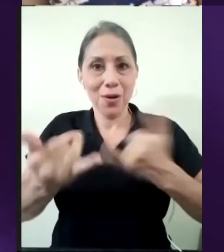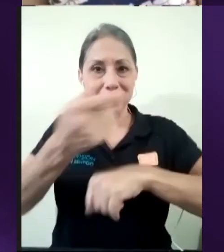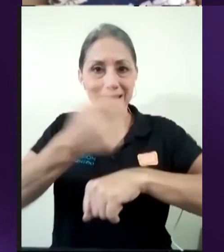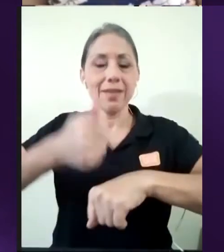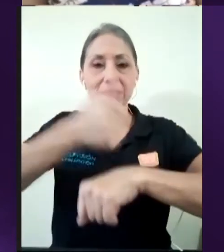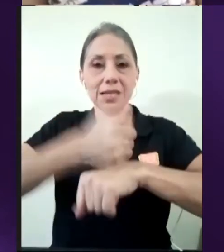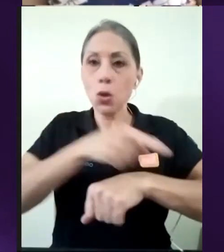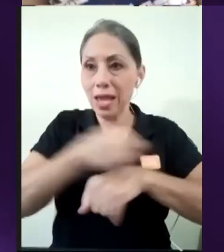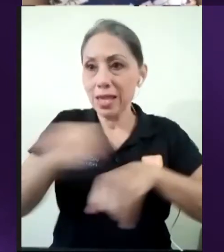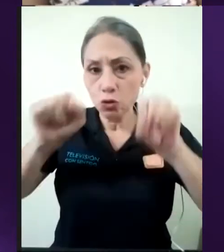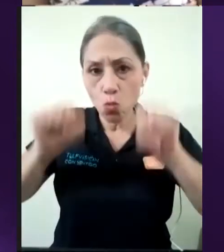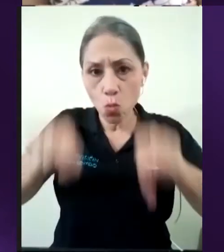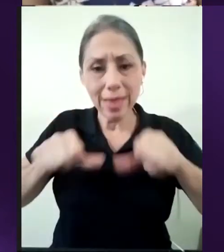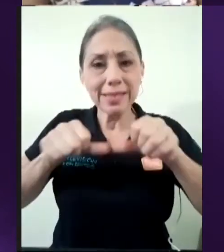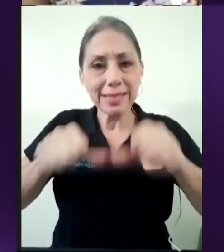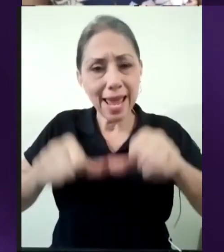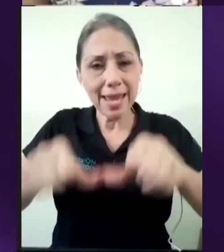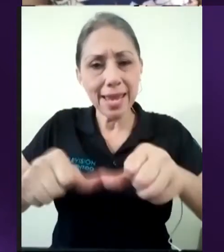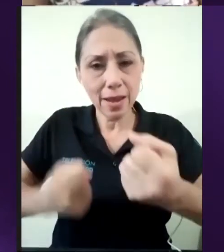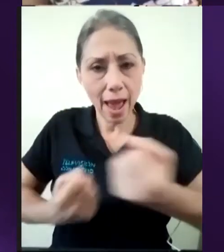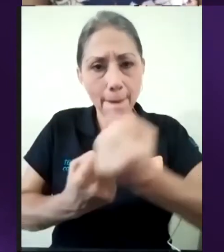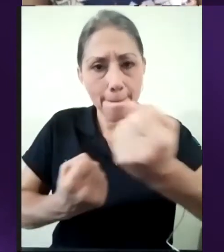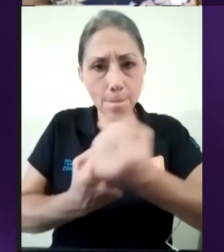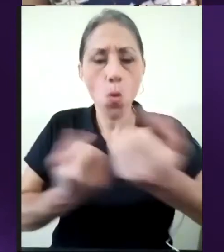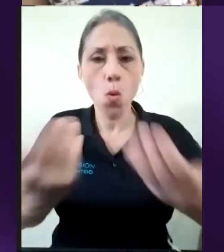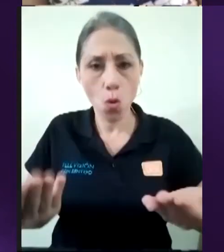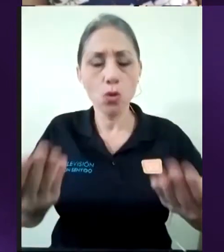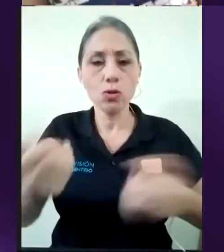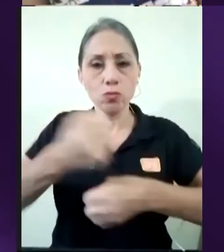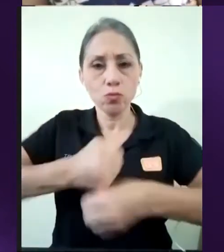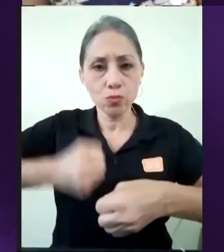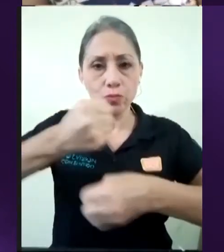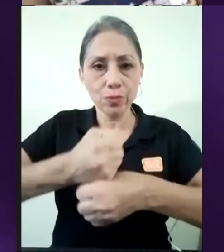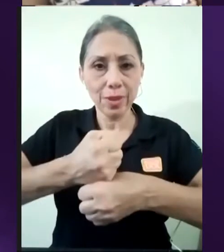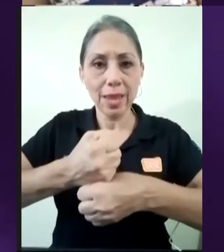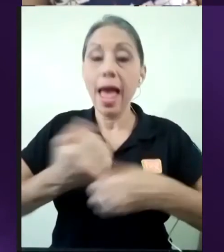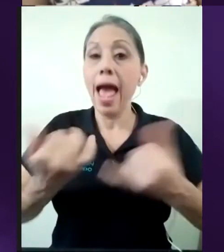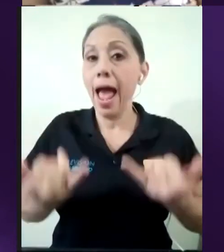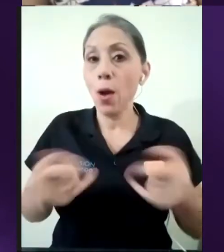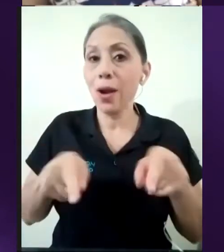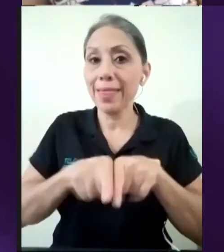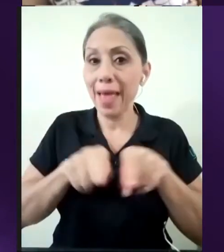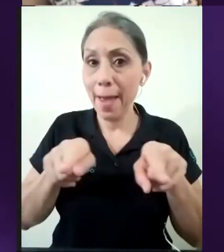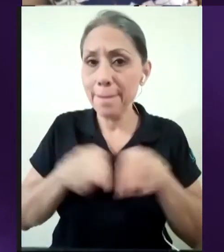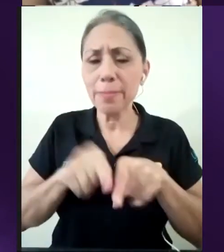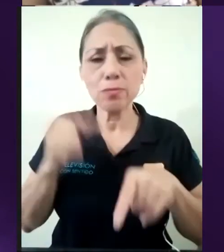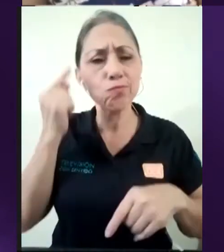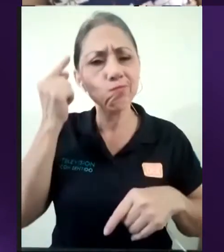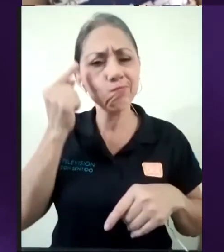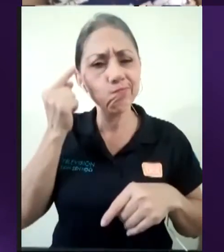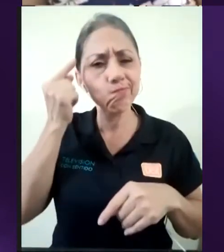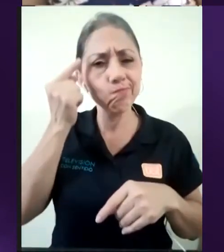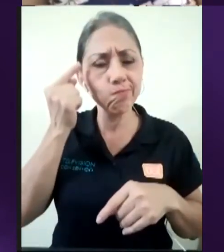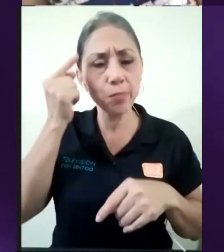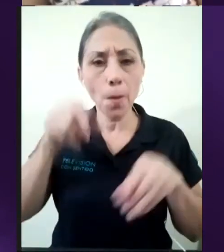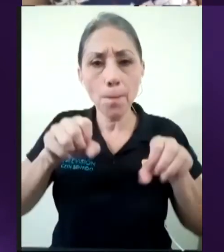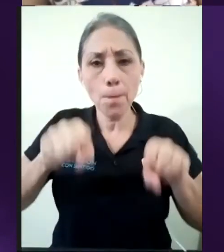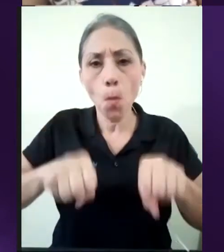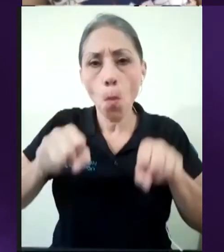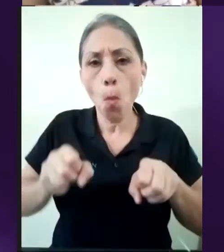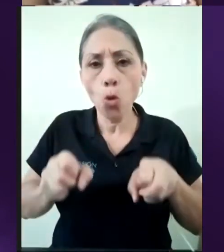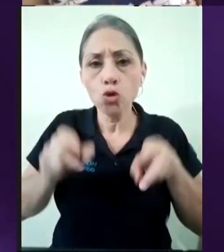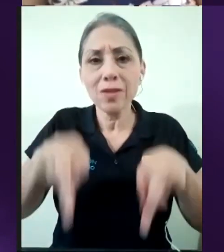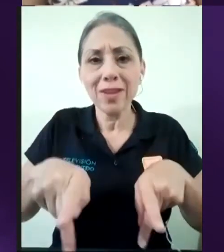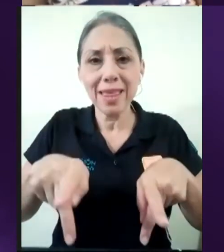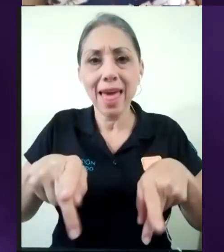los apoyos. Hoy precisamente estamos repensando precisamente la posibilidad de dar asistencia